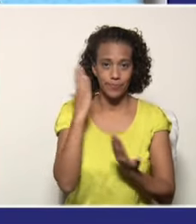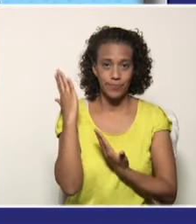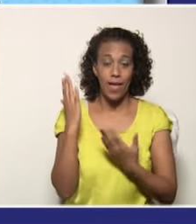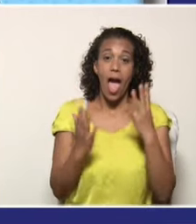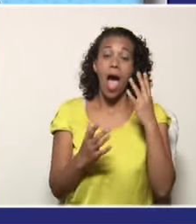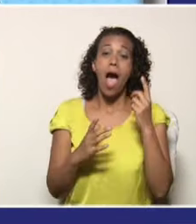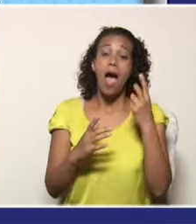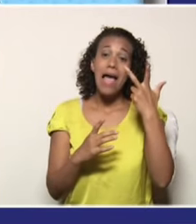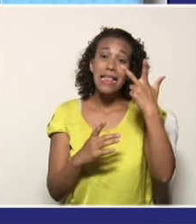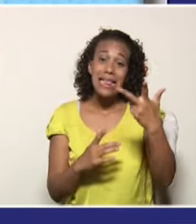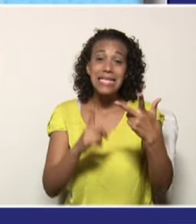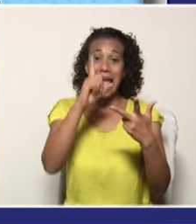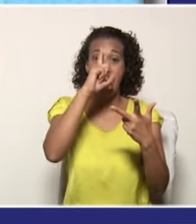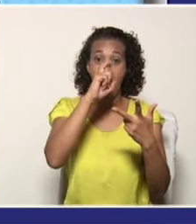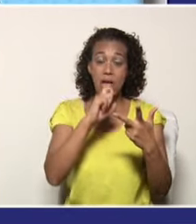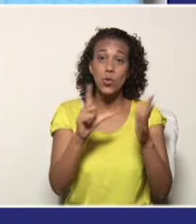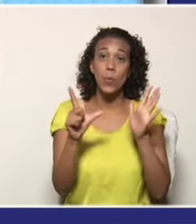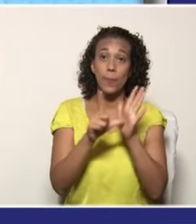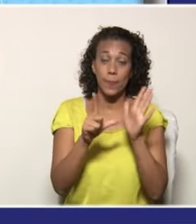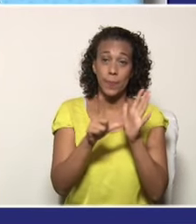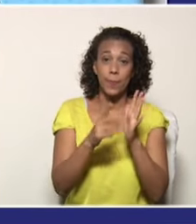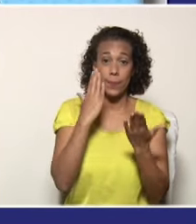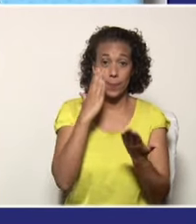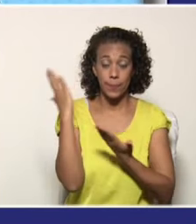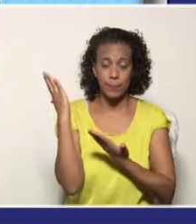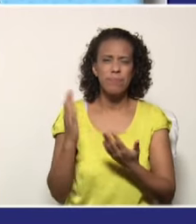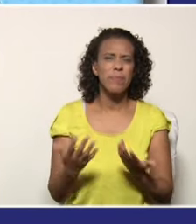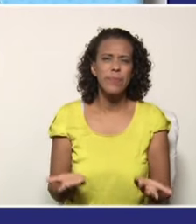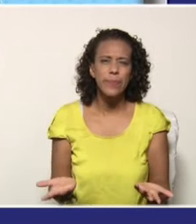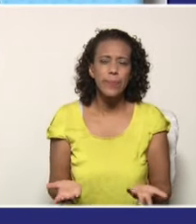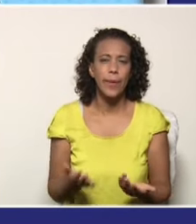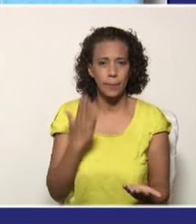Y por último tenemos la parte en el tercer año.